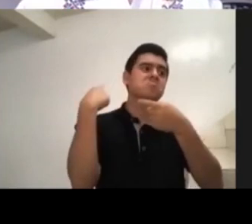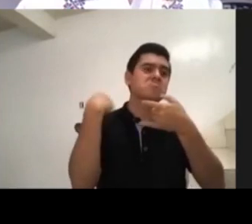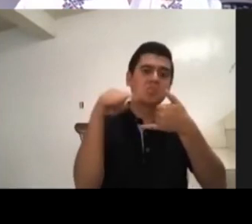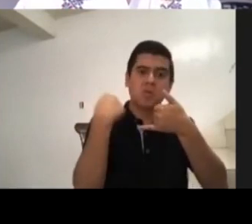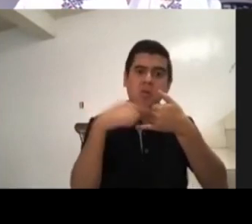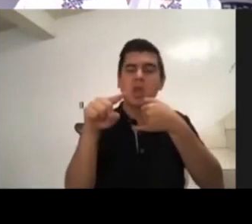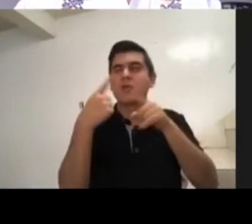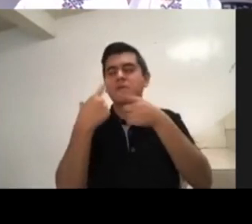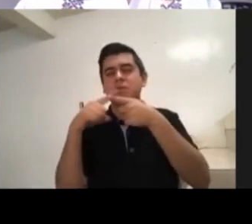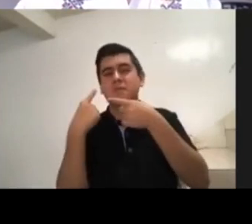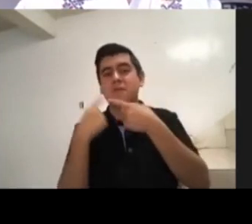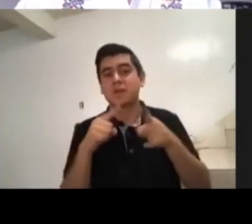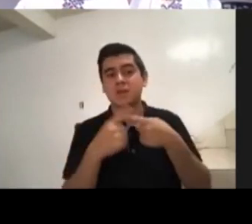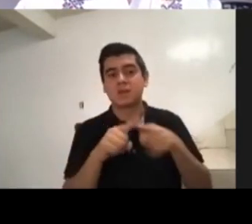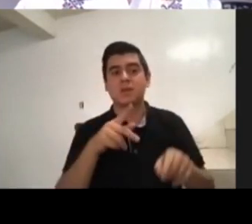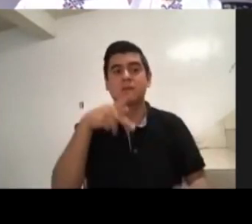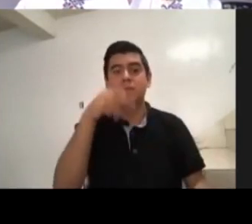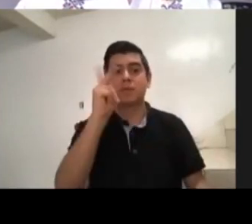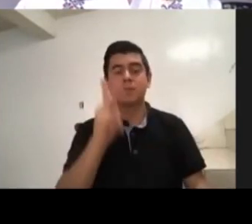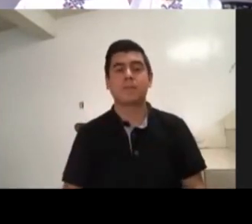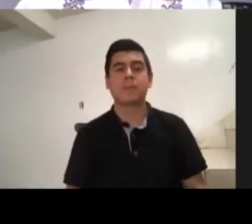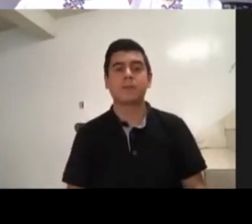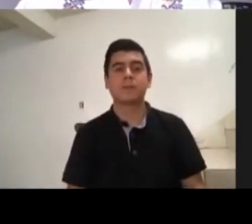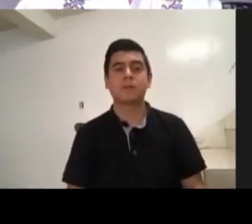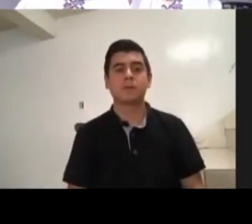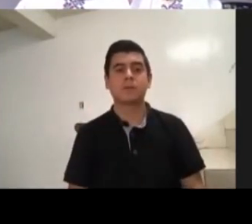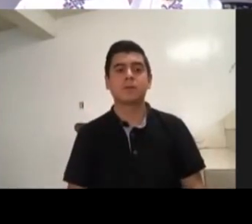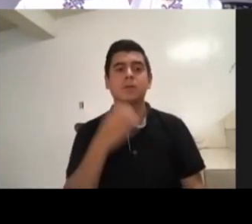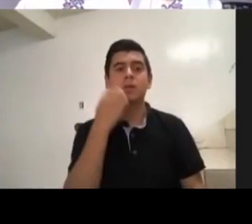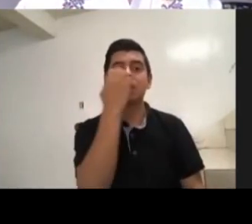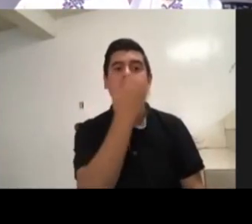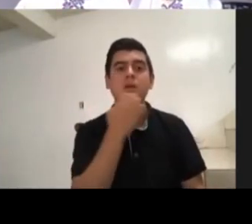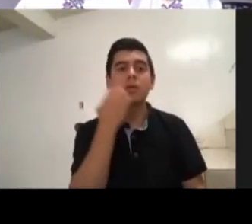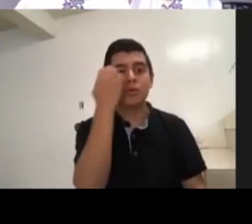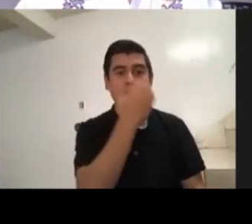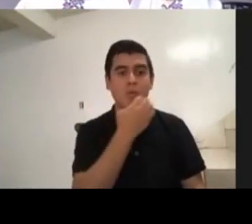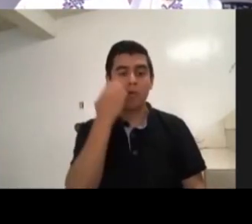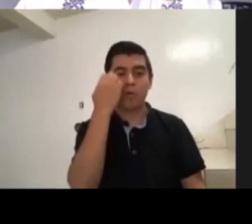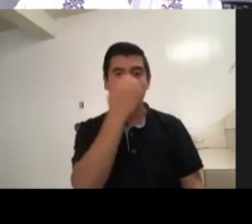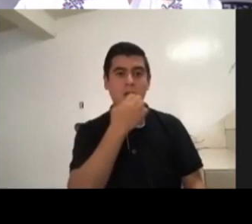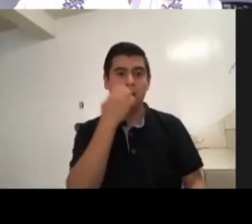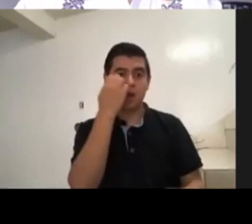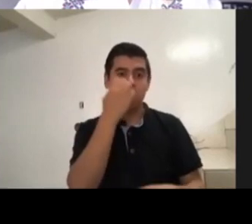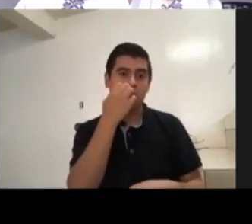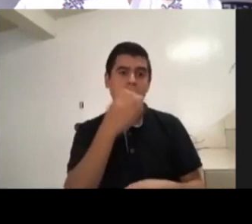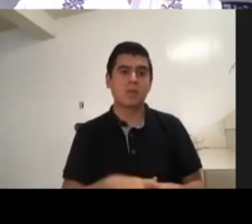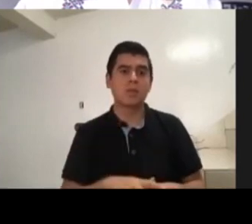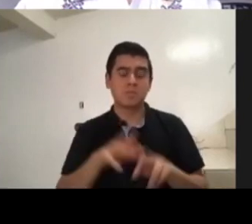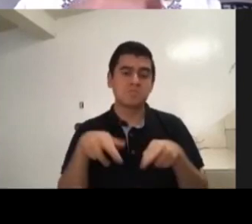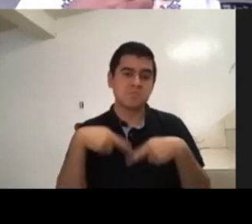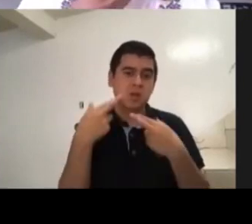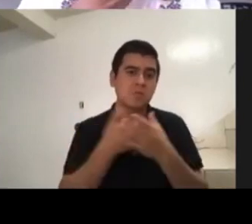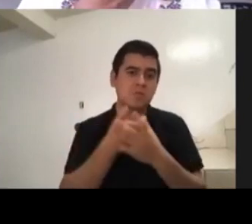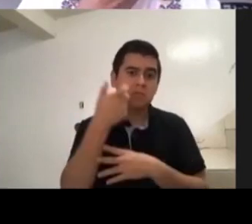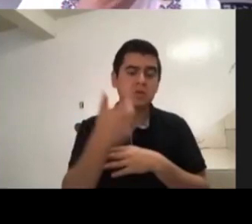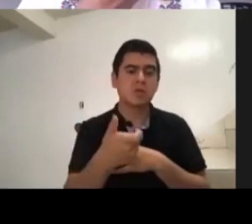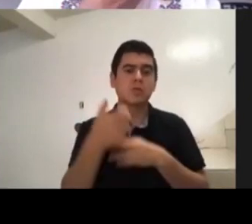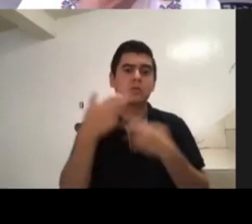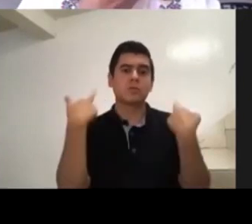que en los colegios particulares los profesores dedican